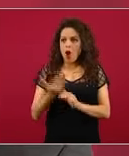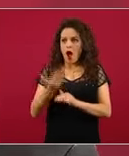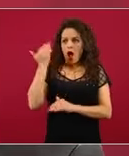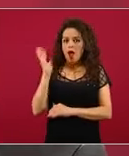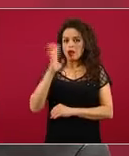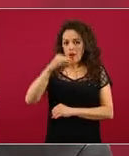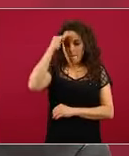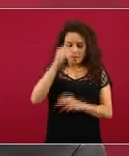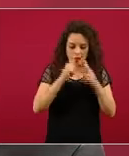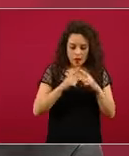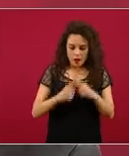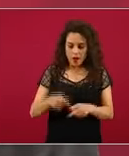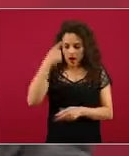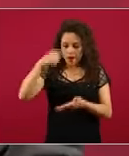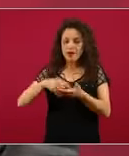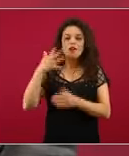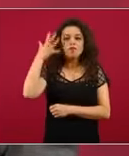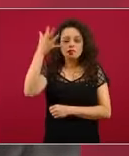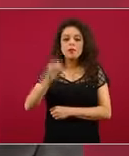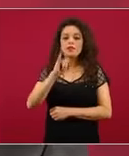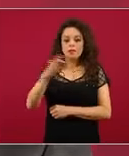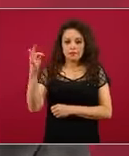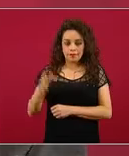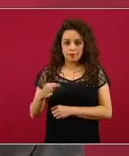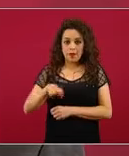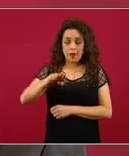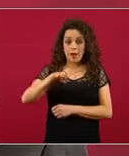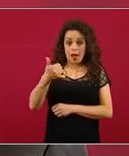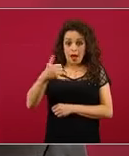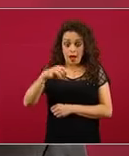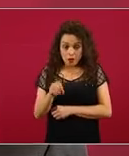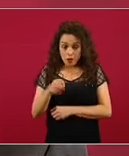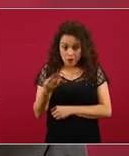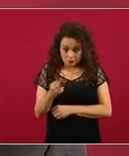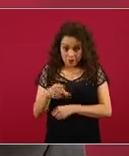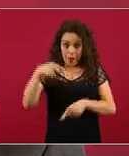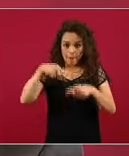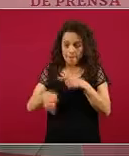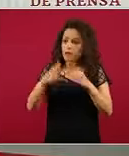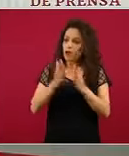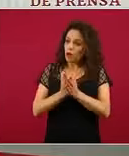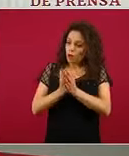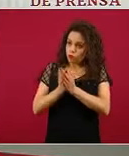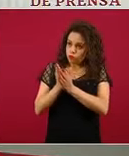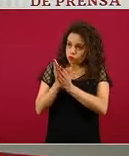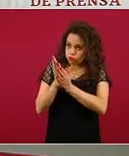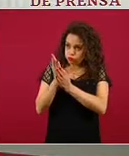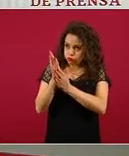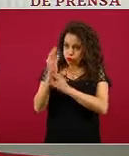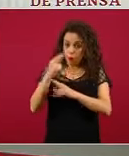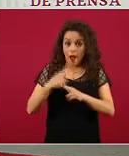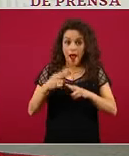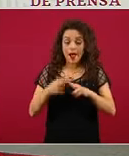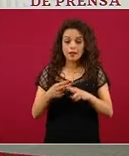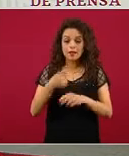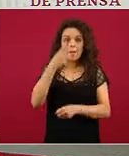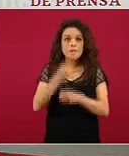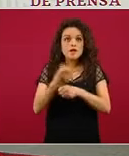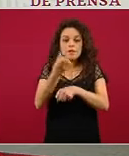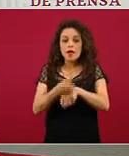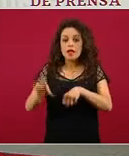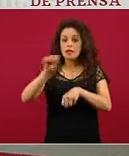presentamos. Después de mayo empezó a descender la curva epidémica y hasta la primera semana de octubre, como ocurrió